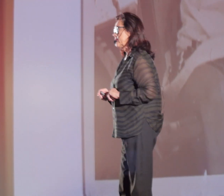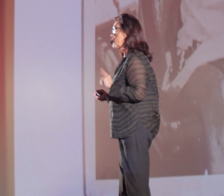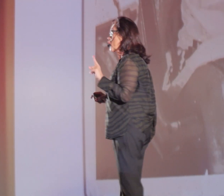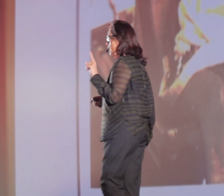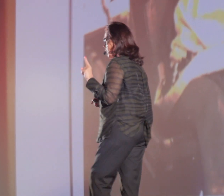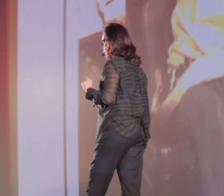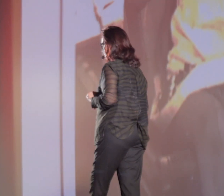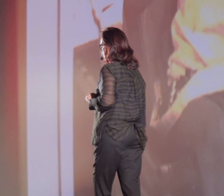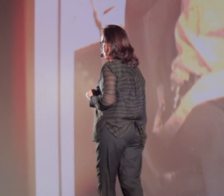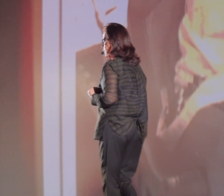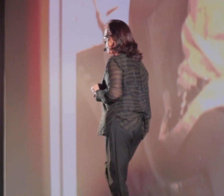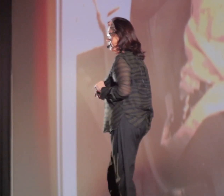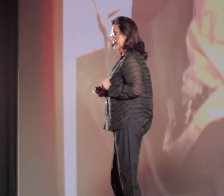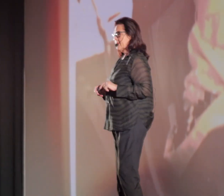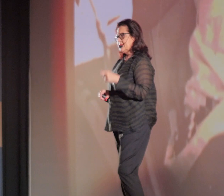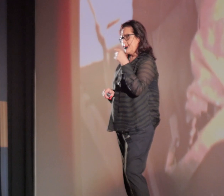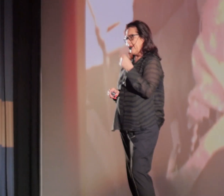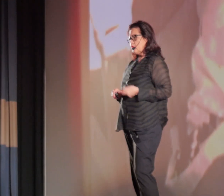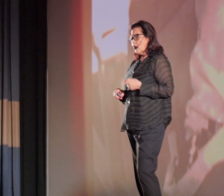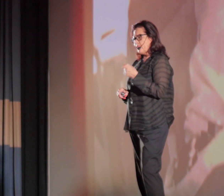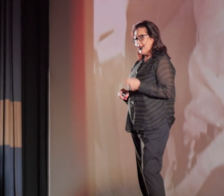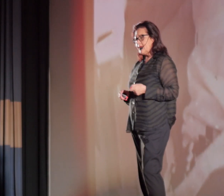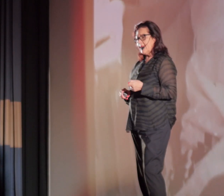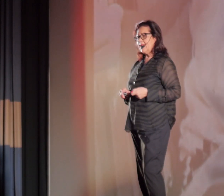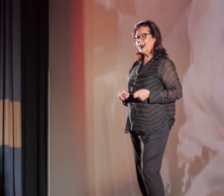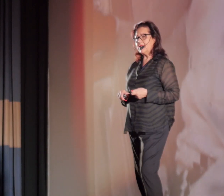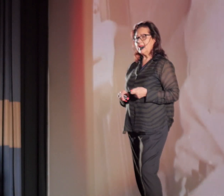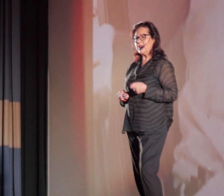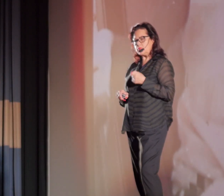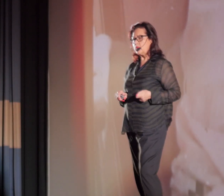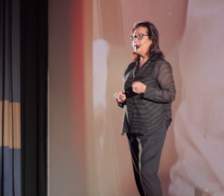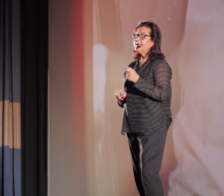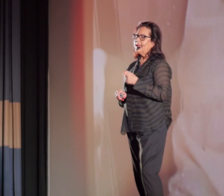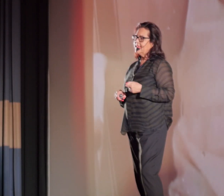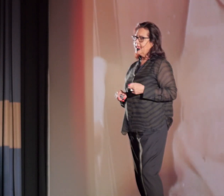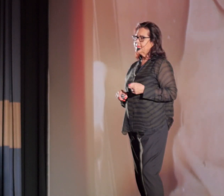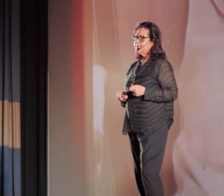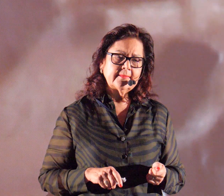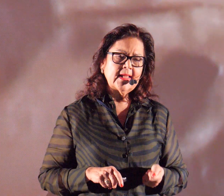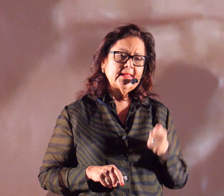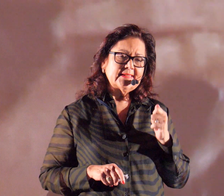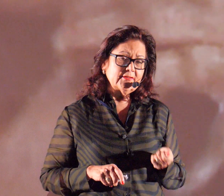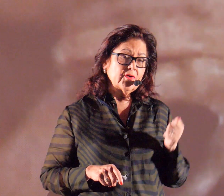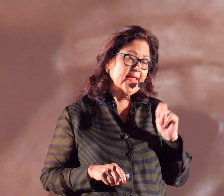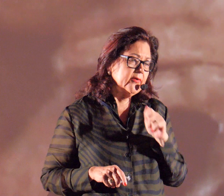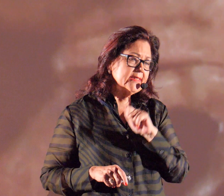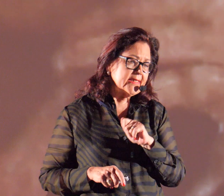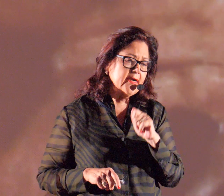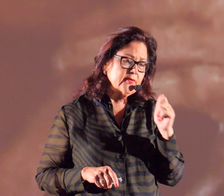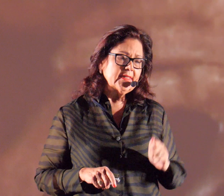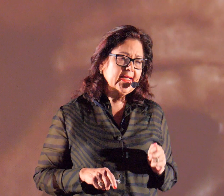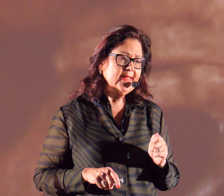no lo hizo se plantó firme en su nueva realidad se hizo